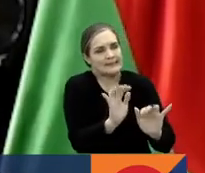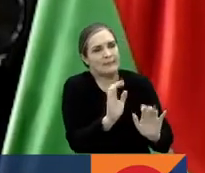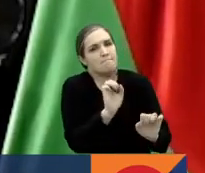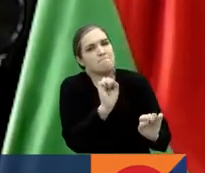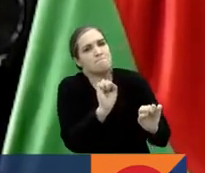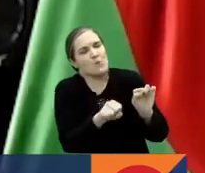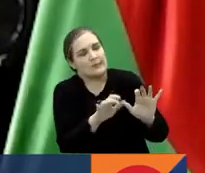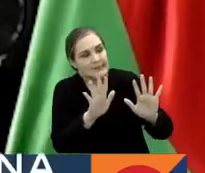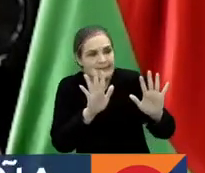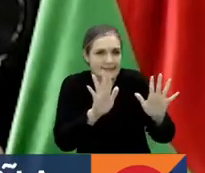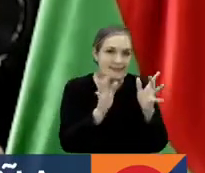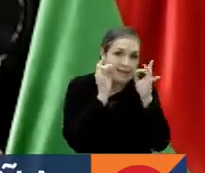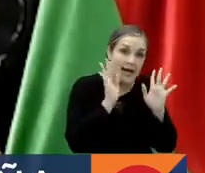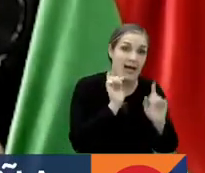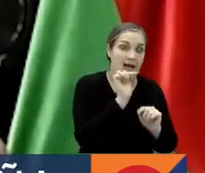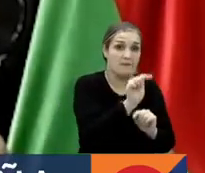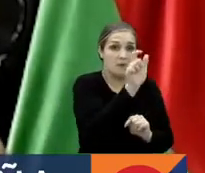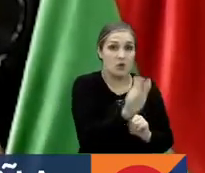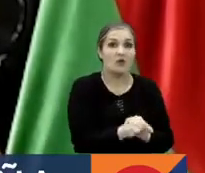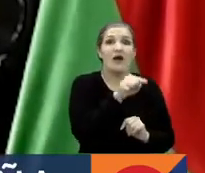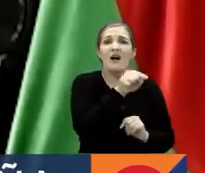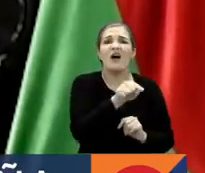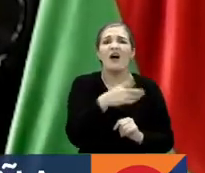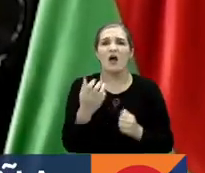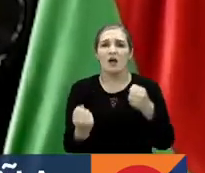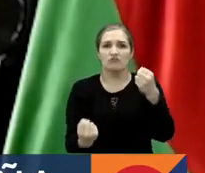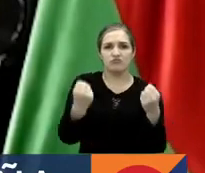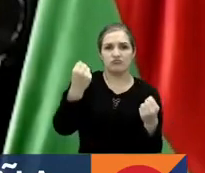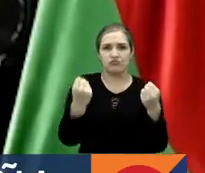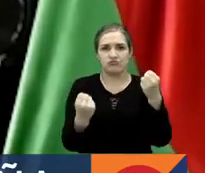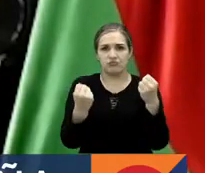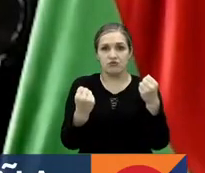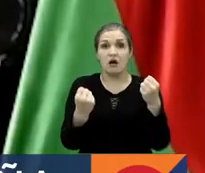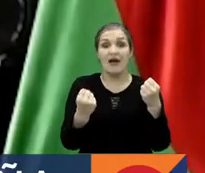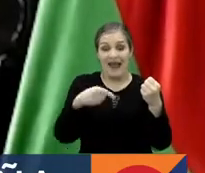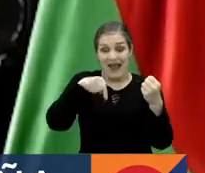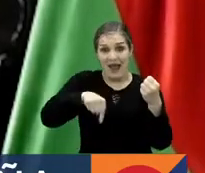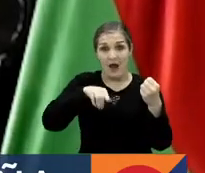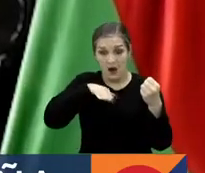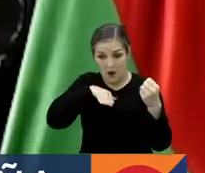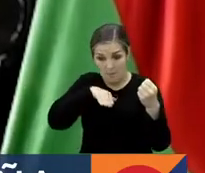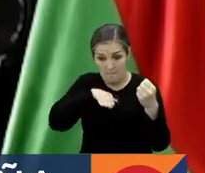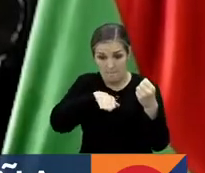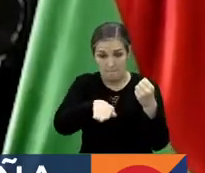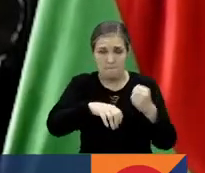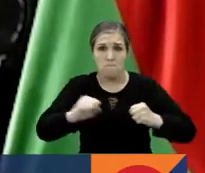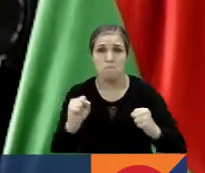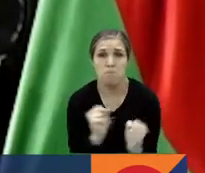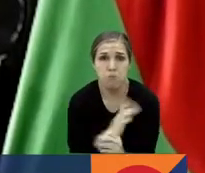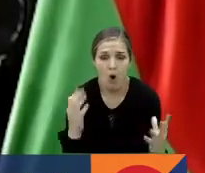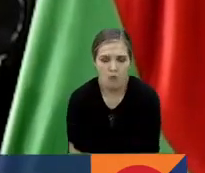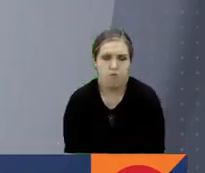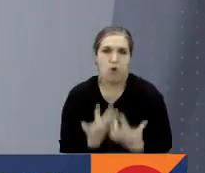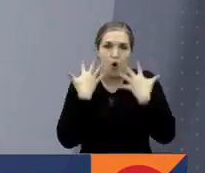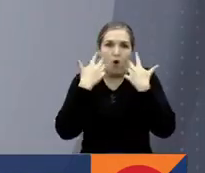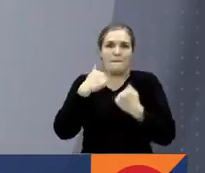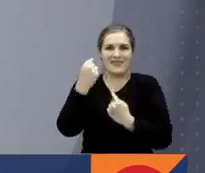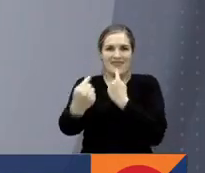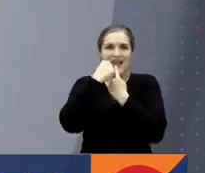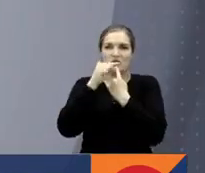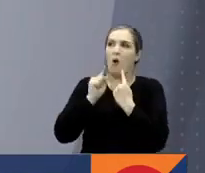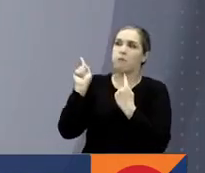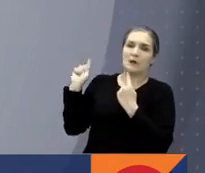Él recibió el impacto explosivo. Estamos hablando del conductor del vehículo que recibió directamente esta carga explosiva.